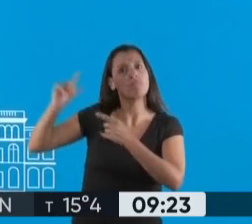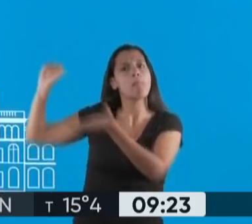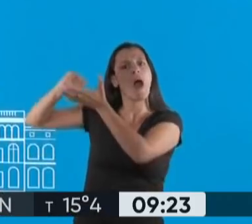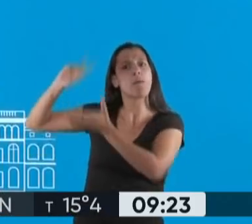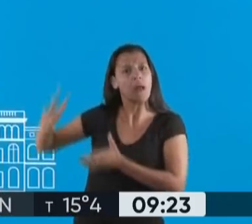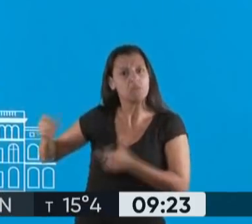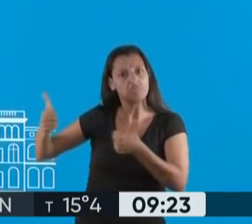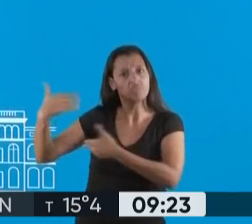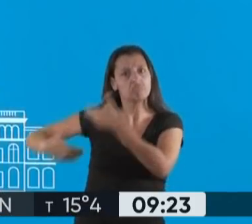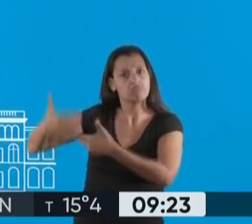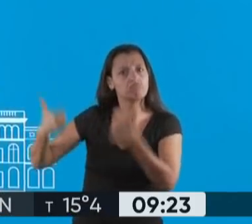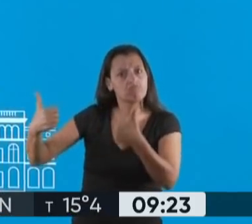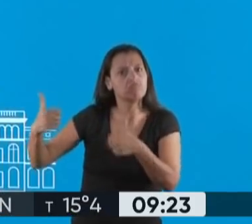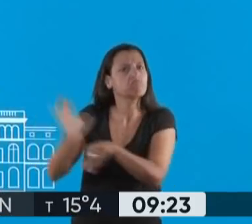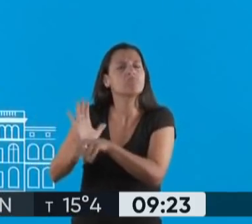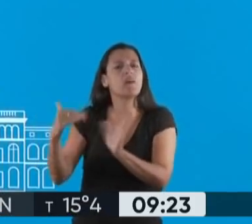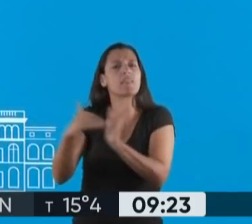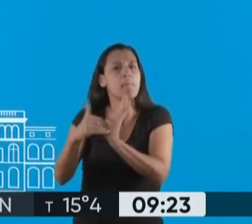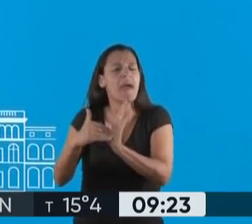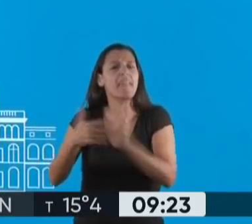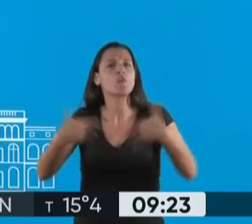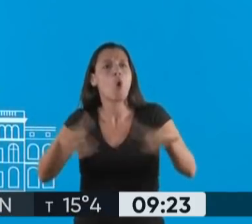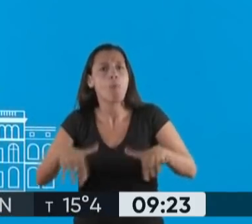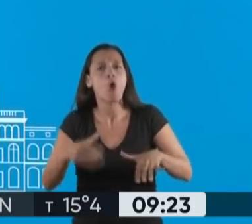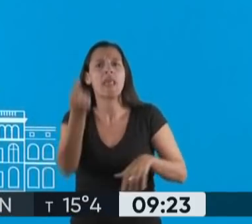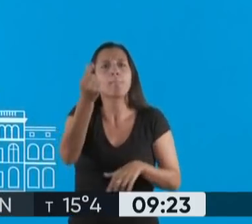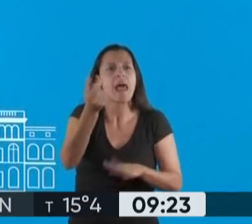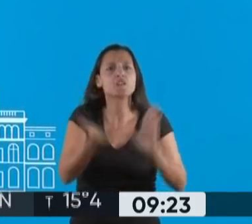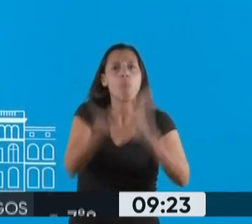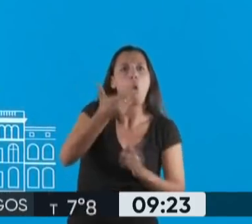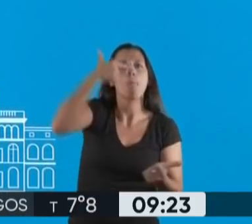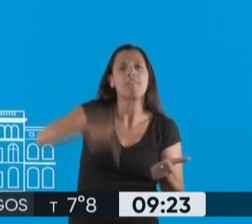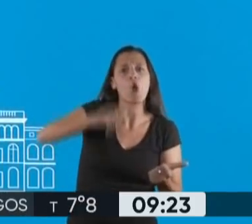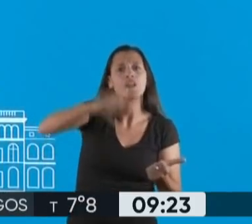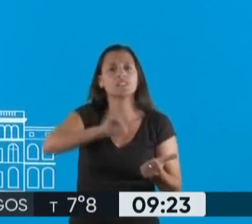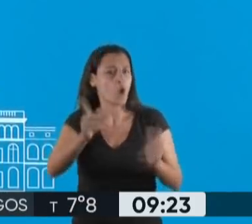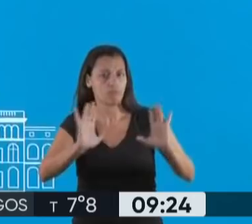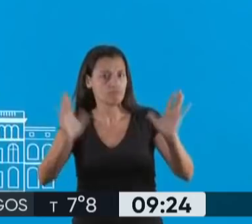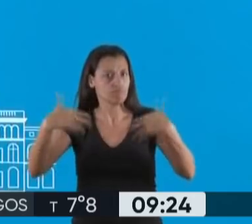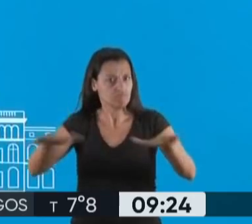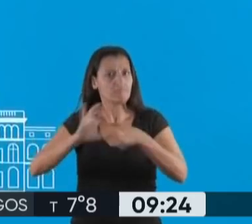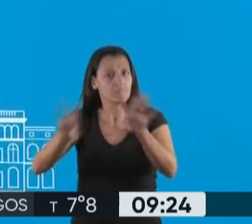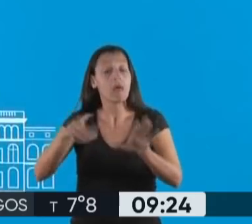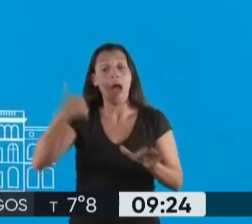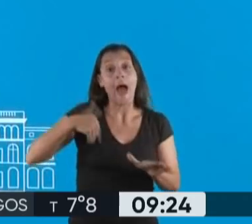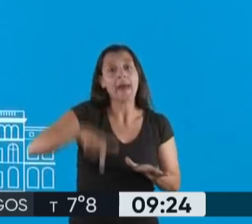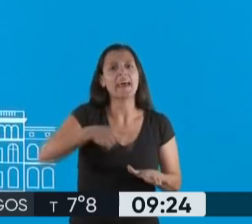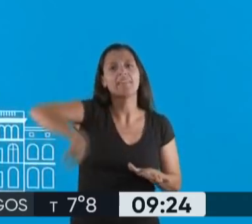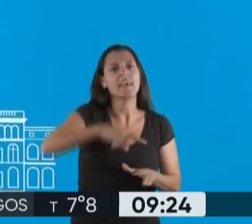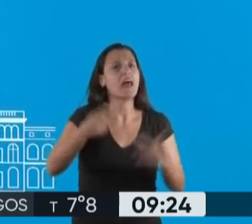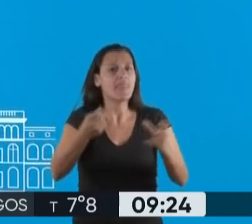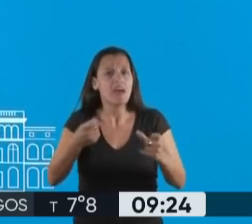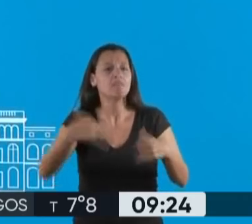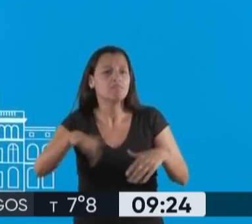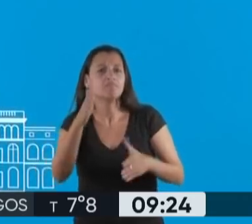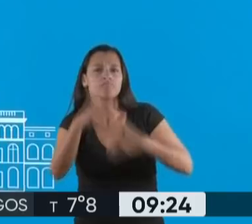a seguir teniendo más allá del precio del petróleo. Lo que Argentina tiene que hacer, y para eso también está en este